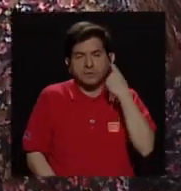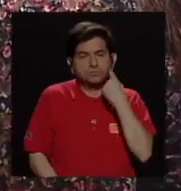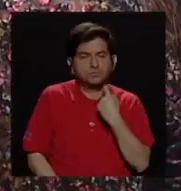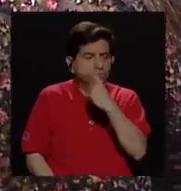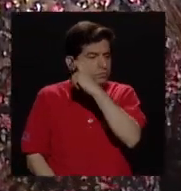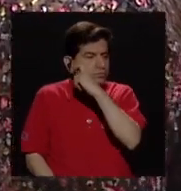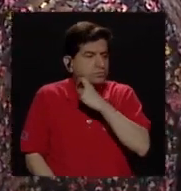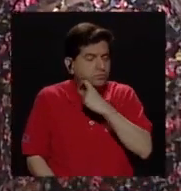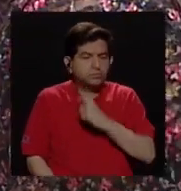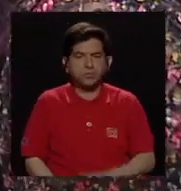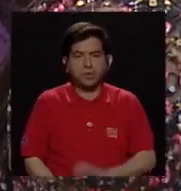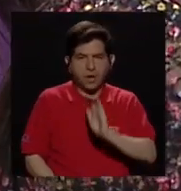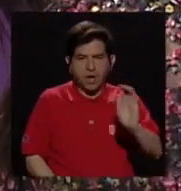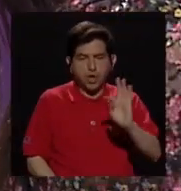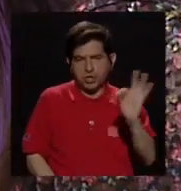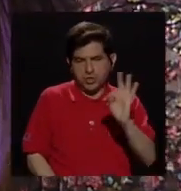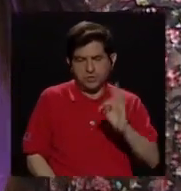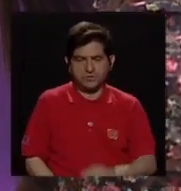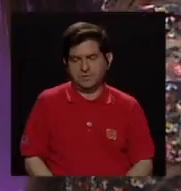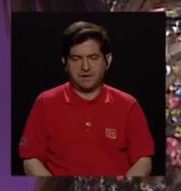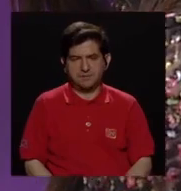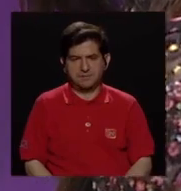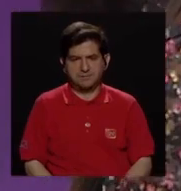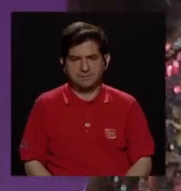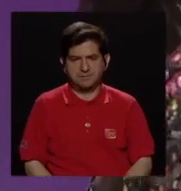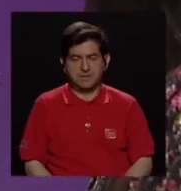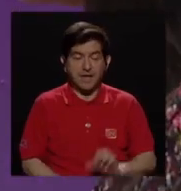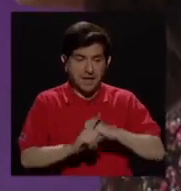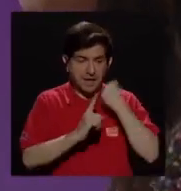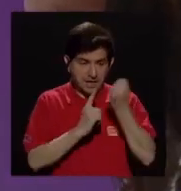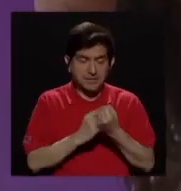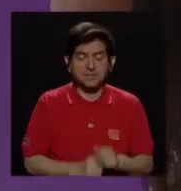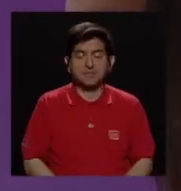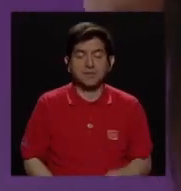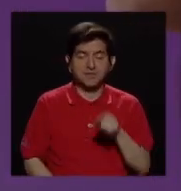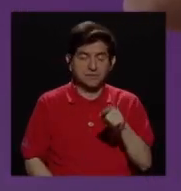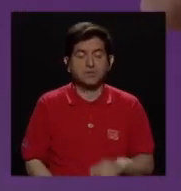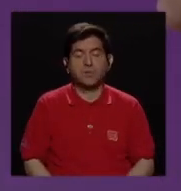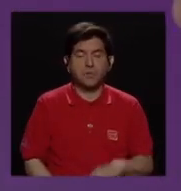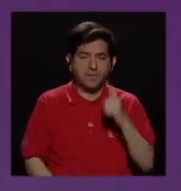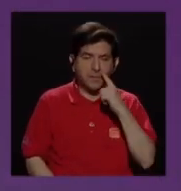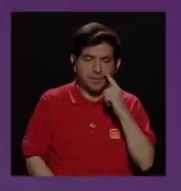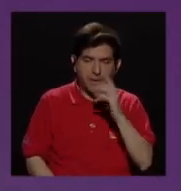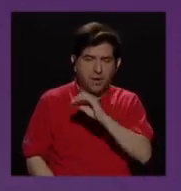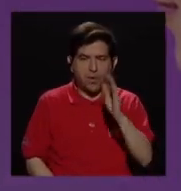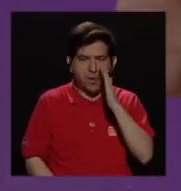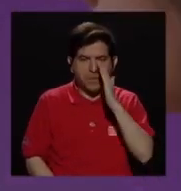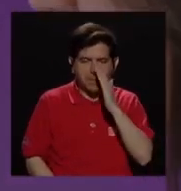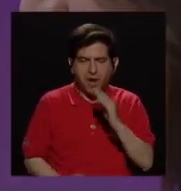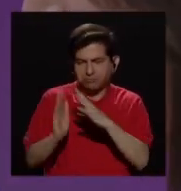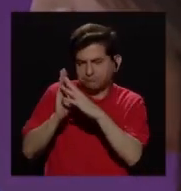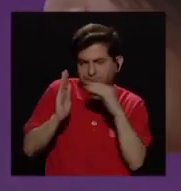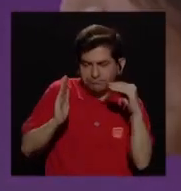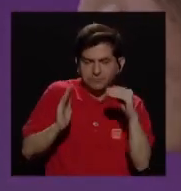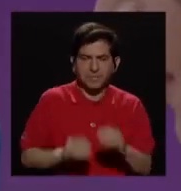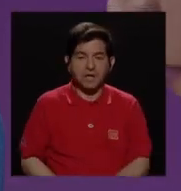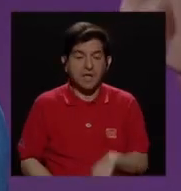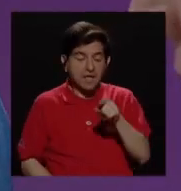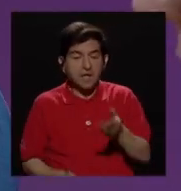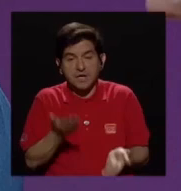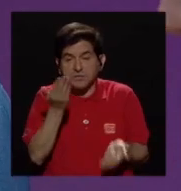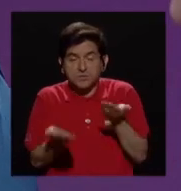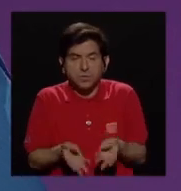caso de los niños trans, ¿verdad? Con las cuestiones de sus padres o sus madres, y cómo eso podía generar,